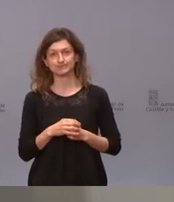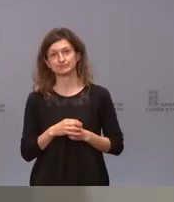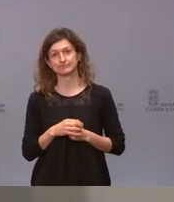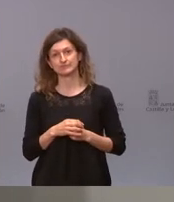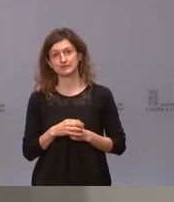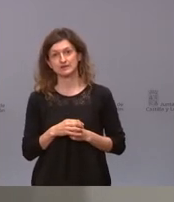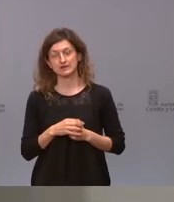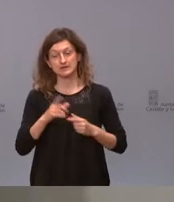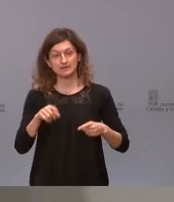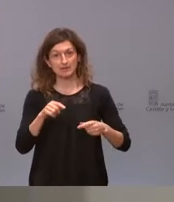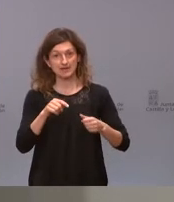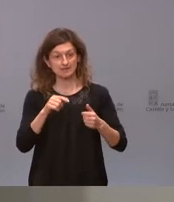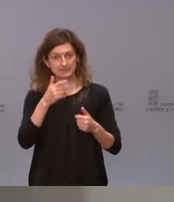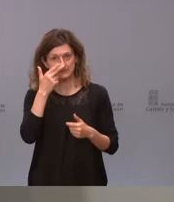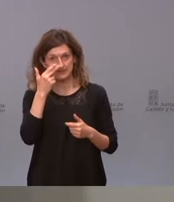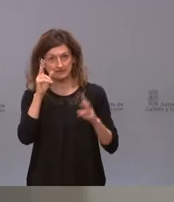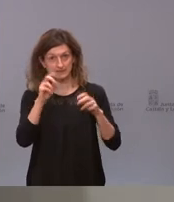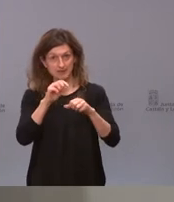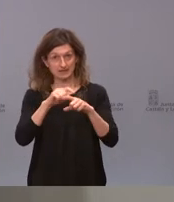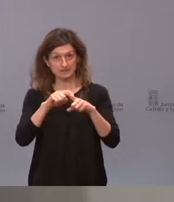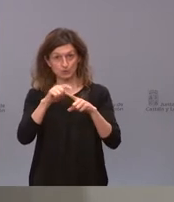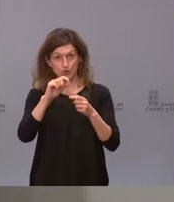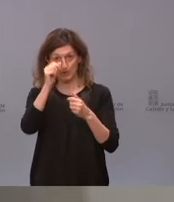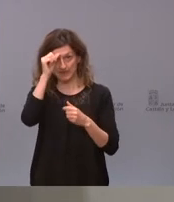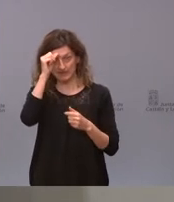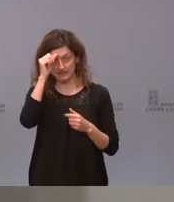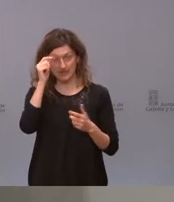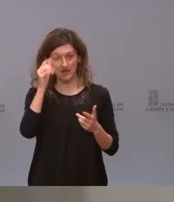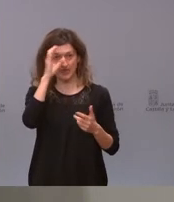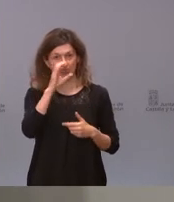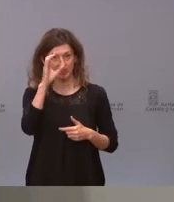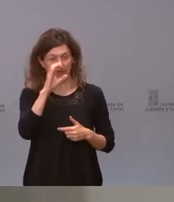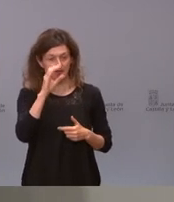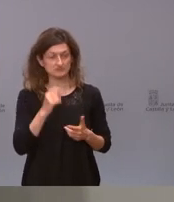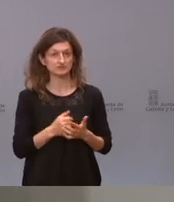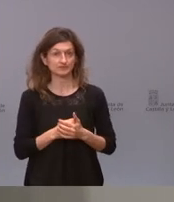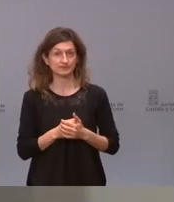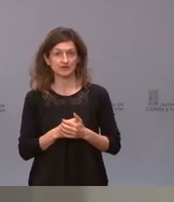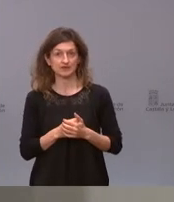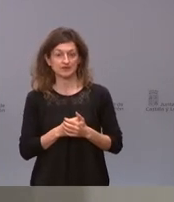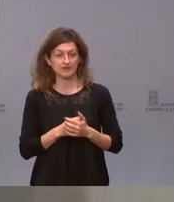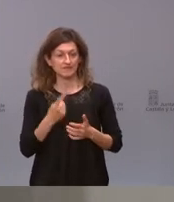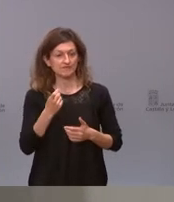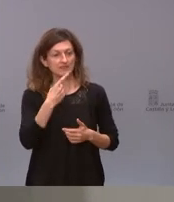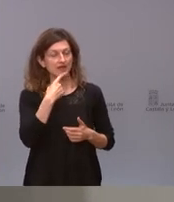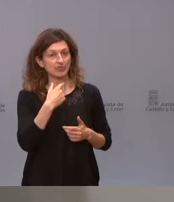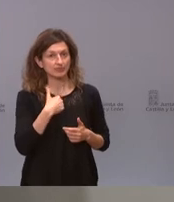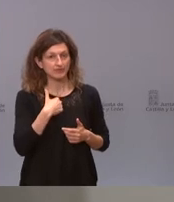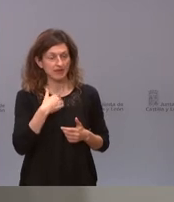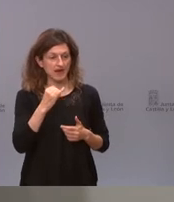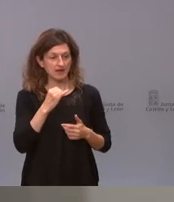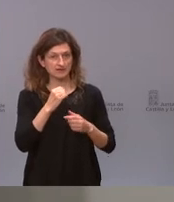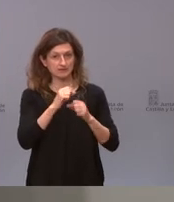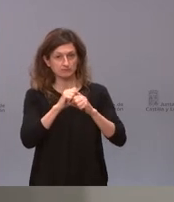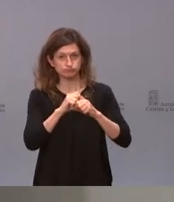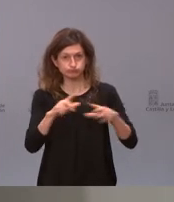interesa con la variante y india es que nuestros científicos no nos digan si hay más transmisibilidad